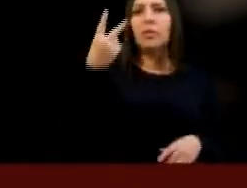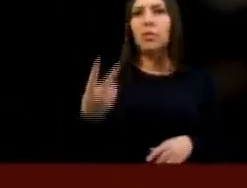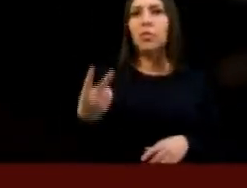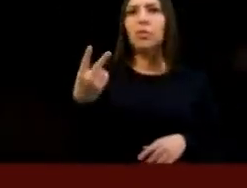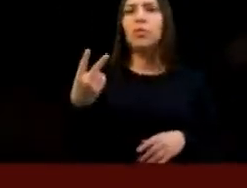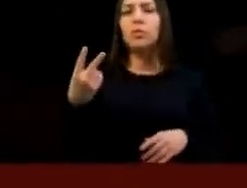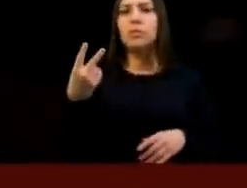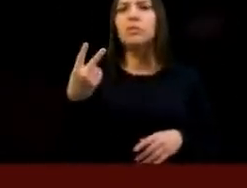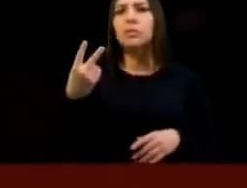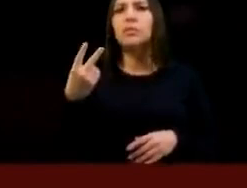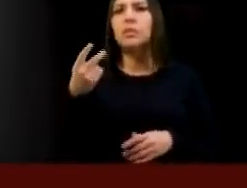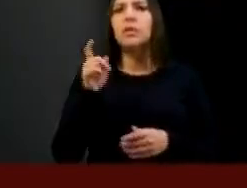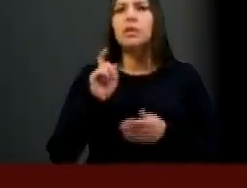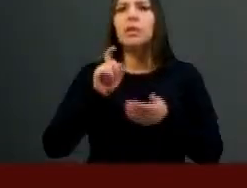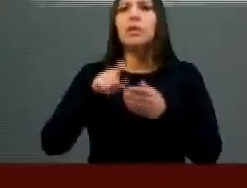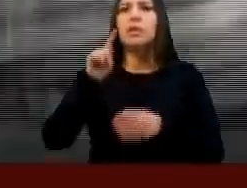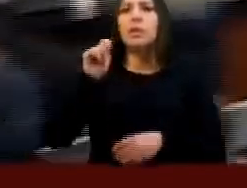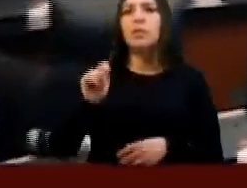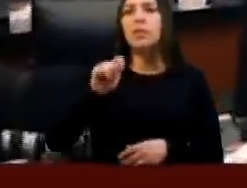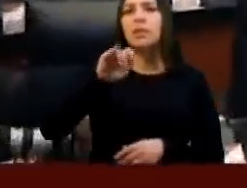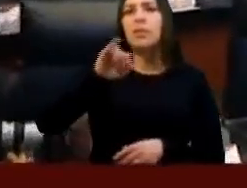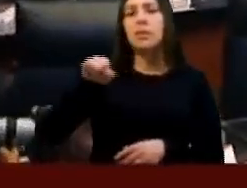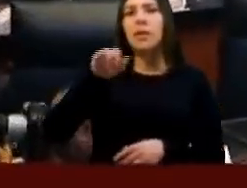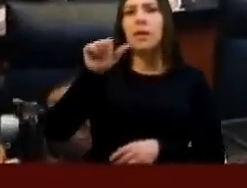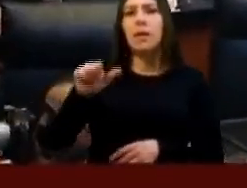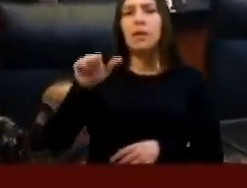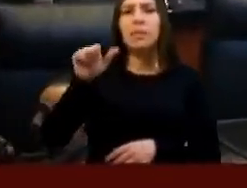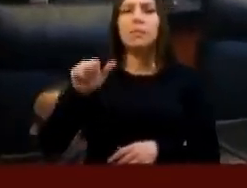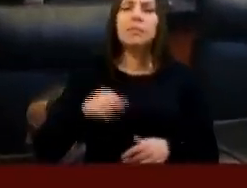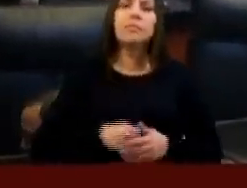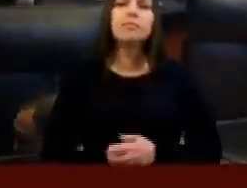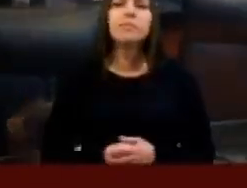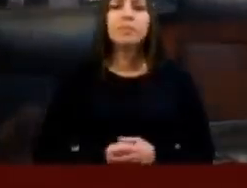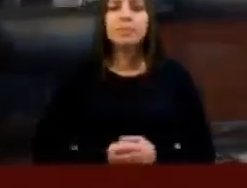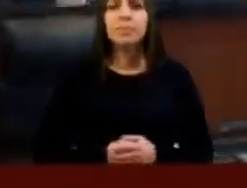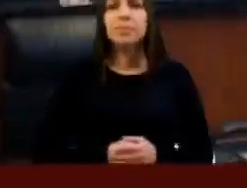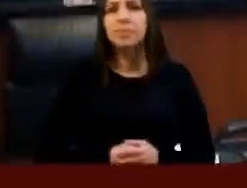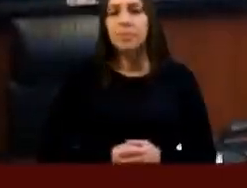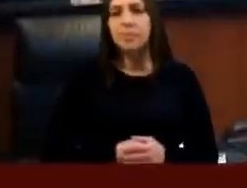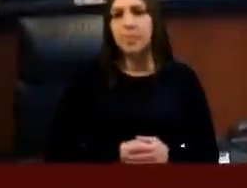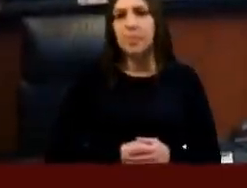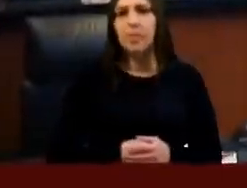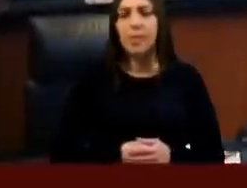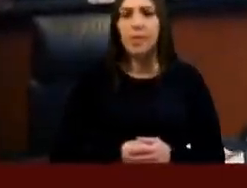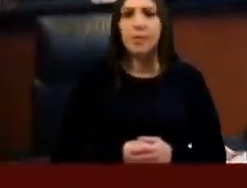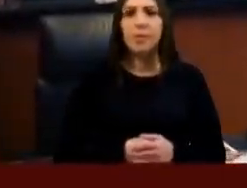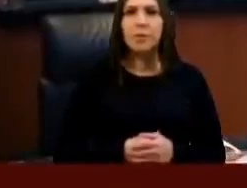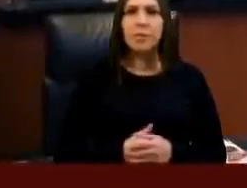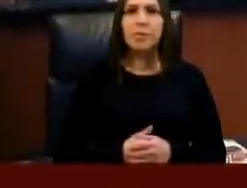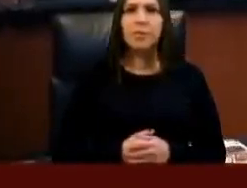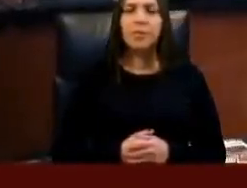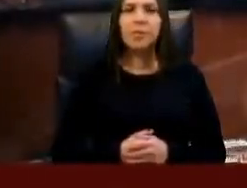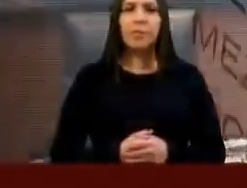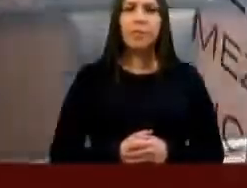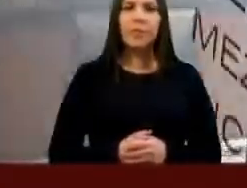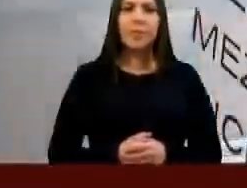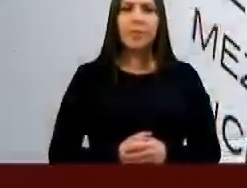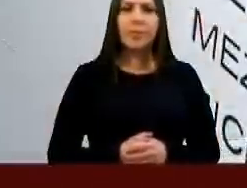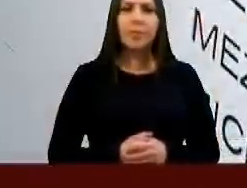Tribunal de Justicia Administrativa. Informó para Noticias del Congreso Araceli Velázquez.